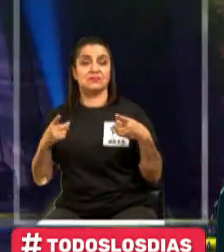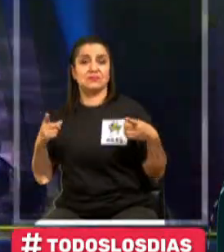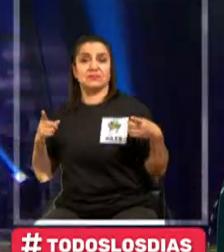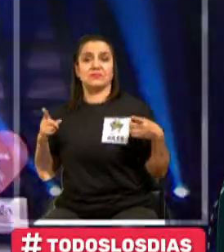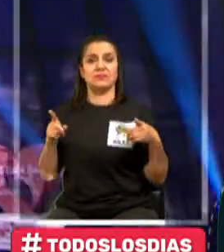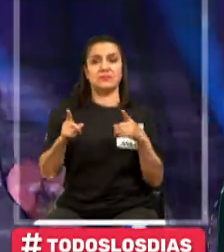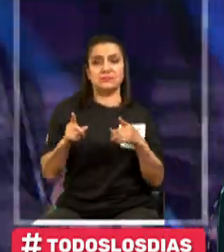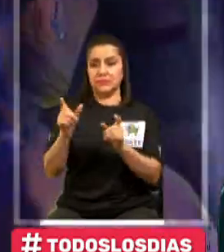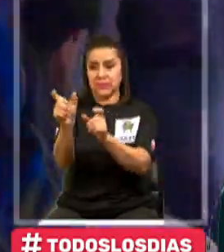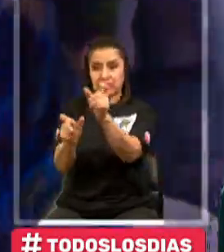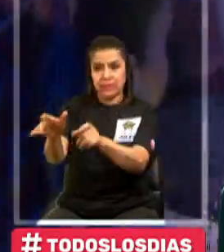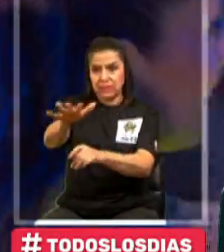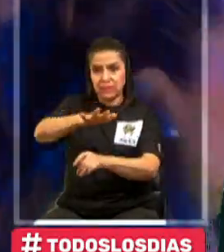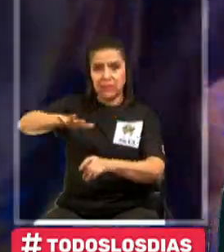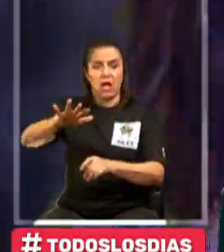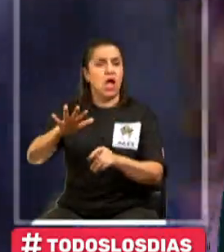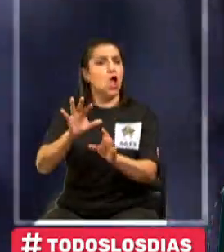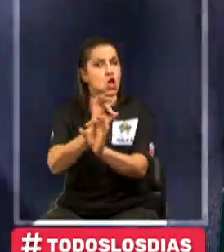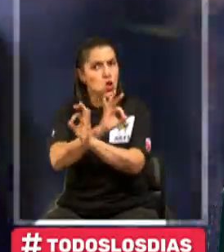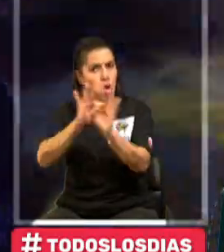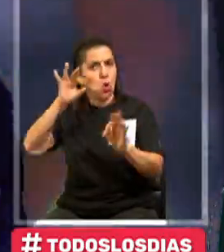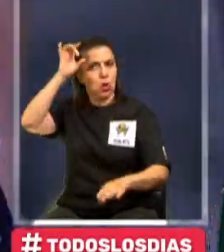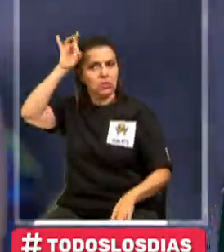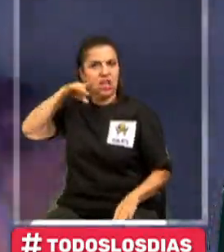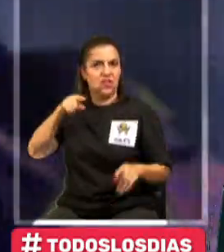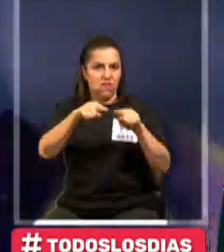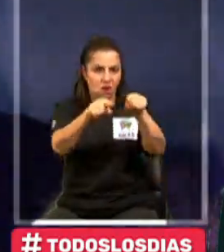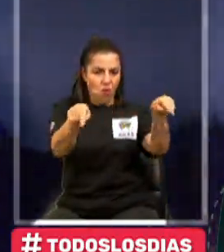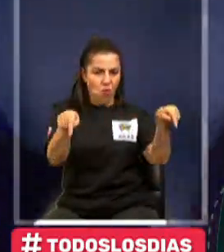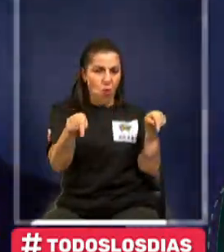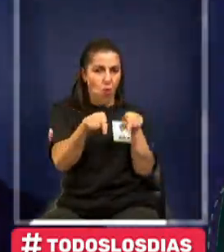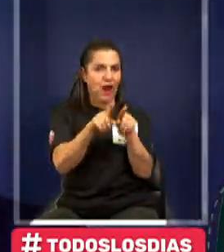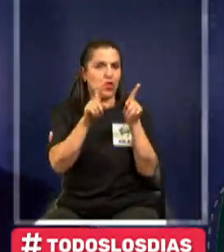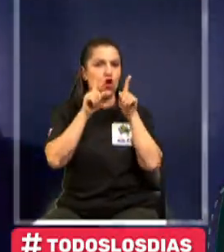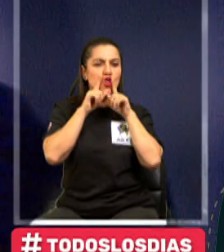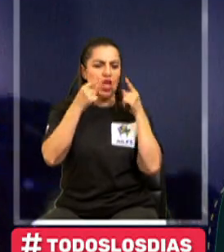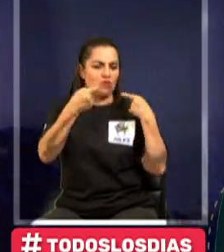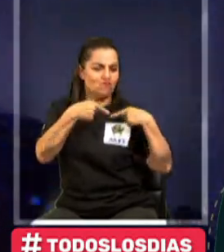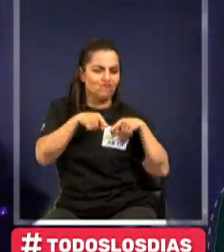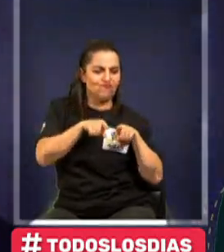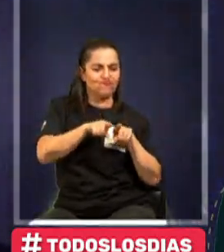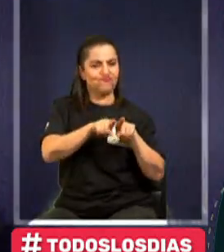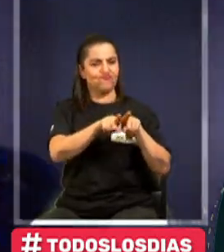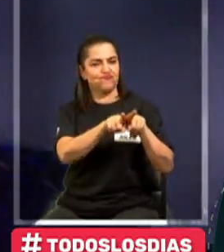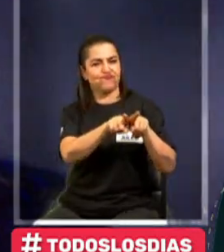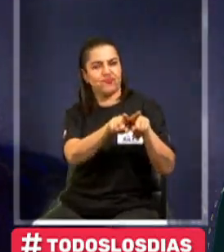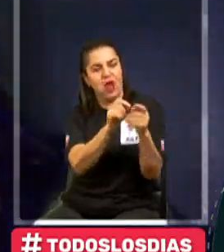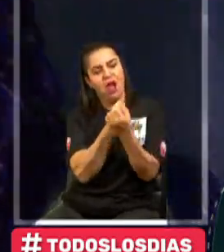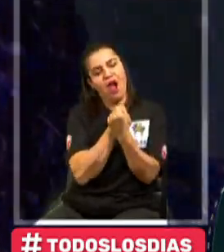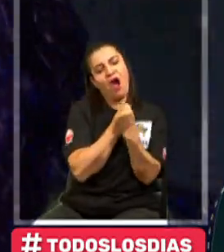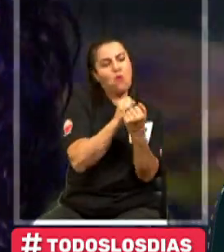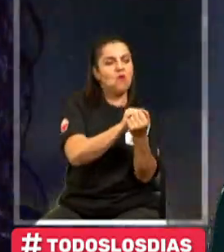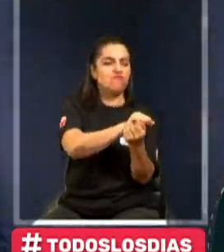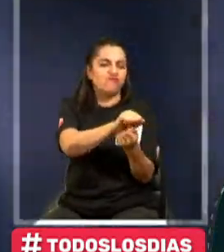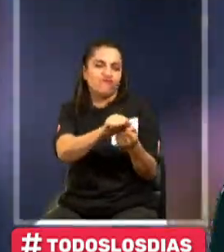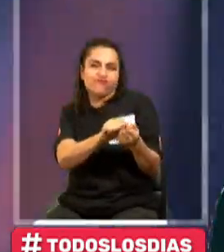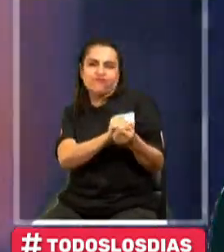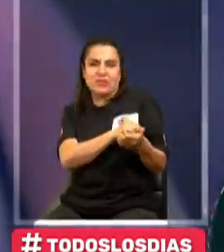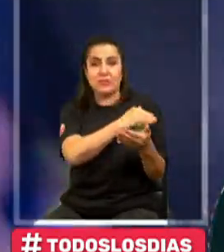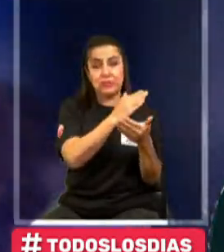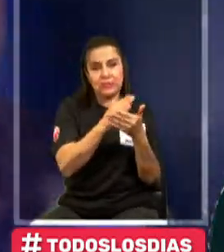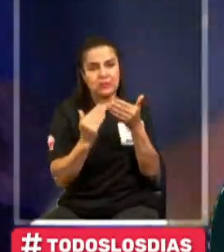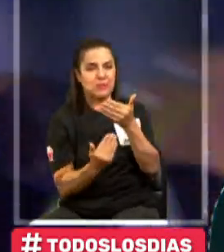Nadie nunca se enterará en ese cuarto de hotel que nos amamos los dos juntos